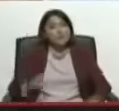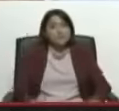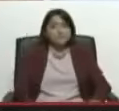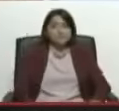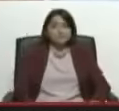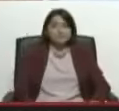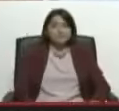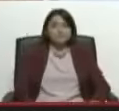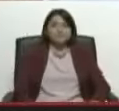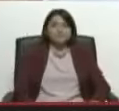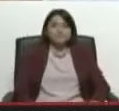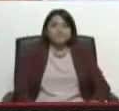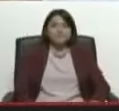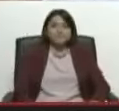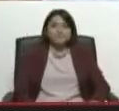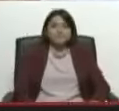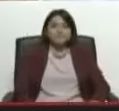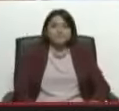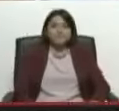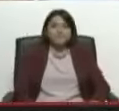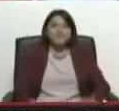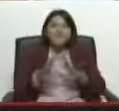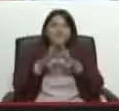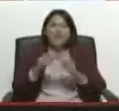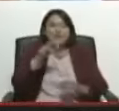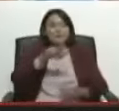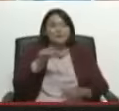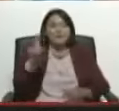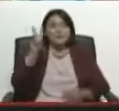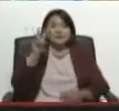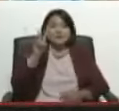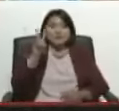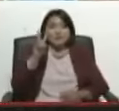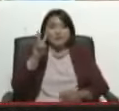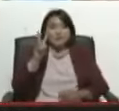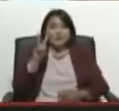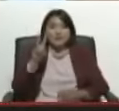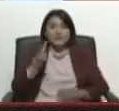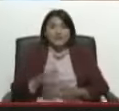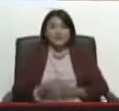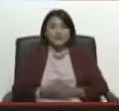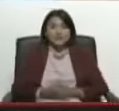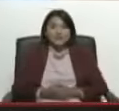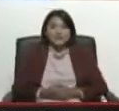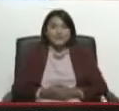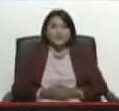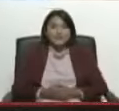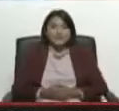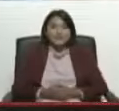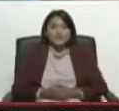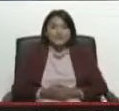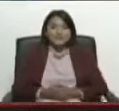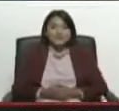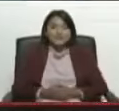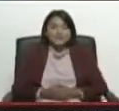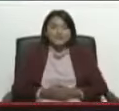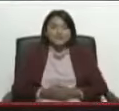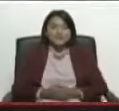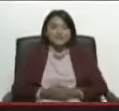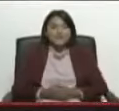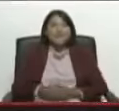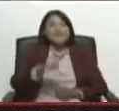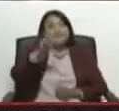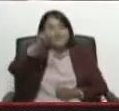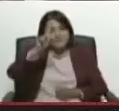sería la consigna de todos los venezolanos, absolutamente todos los venezolanos. Y por